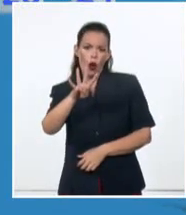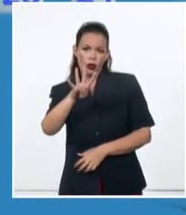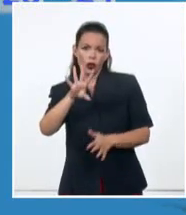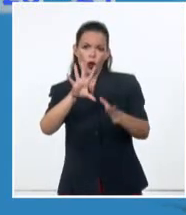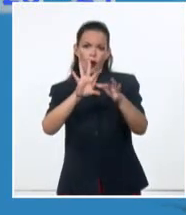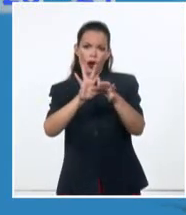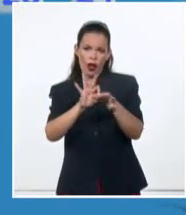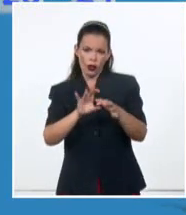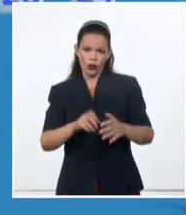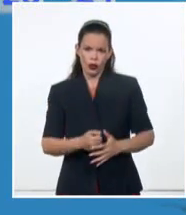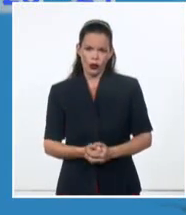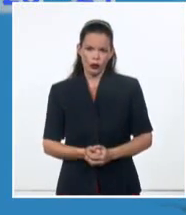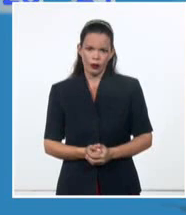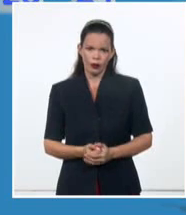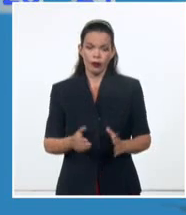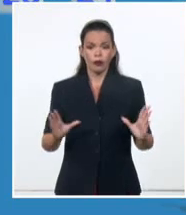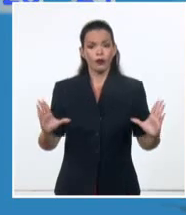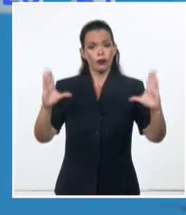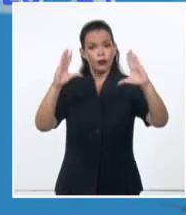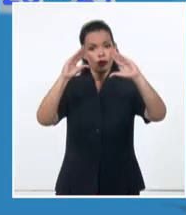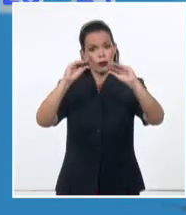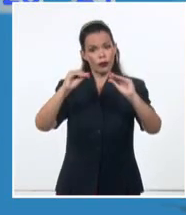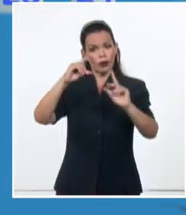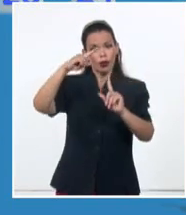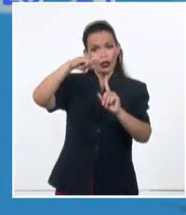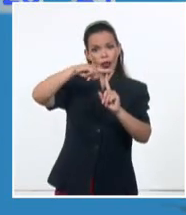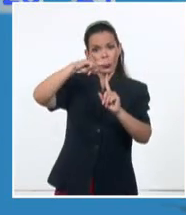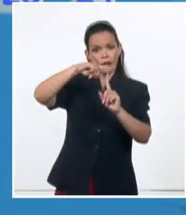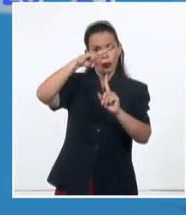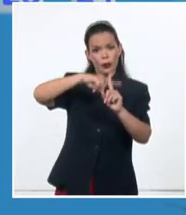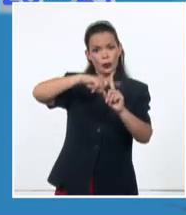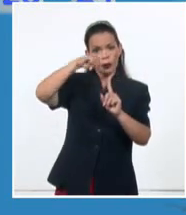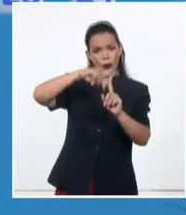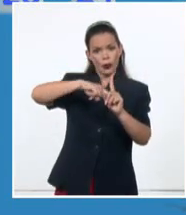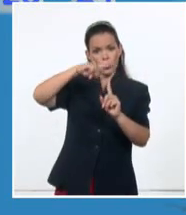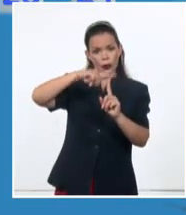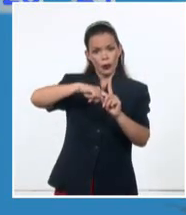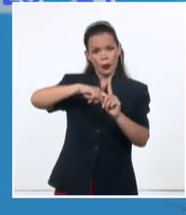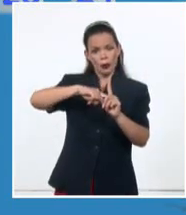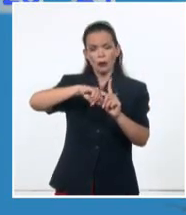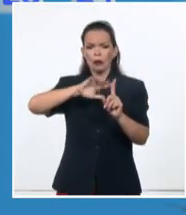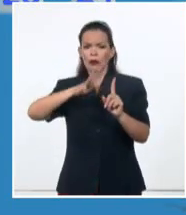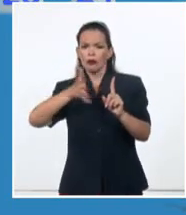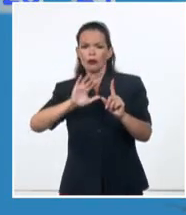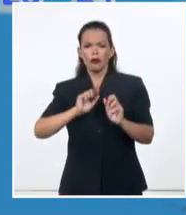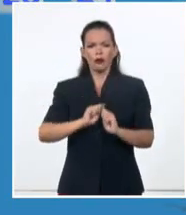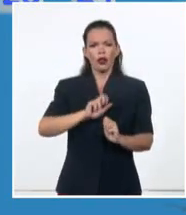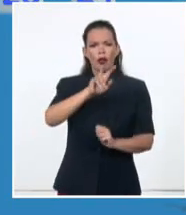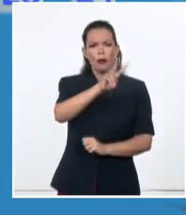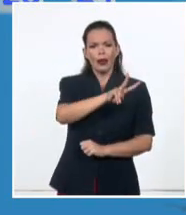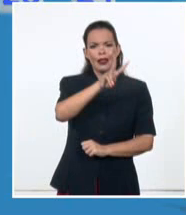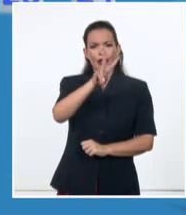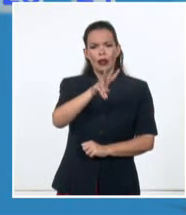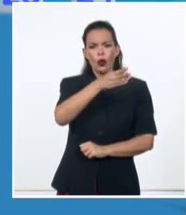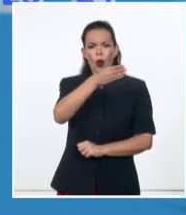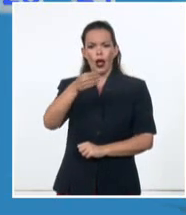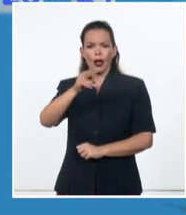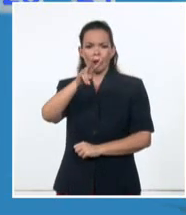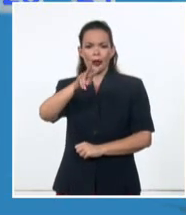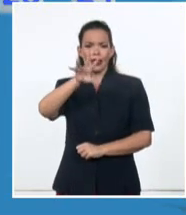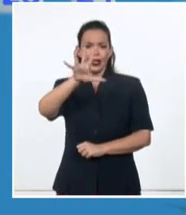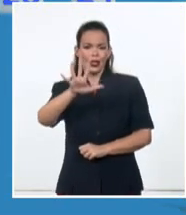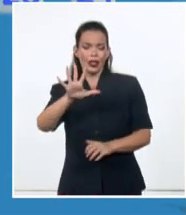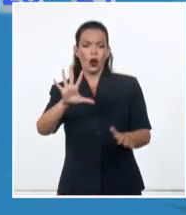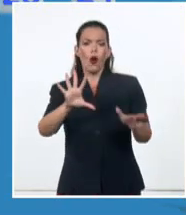de Granma. En la noche los valores de temperatura están en el entorno de los 22, 25 grados Celsius en casi